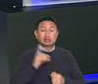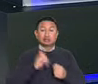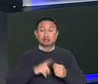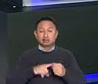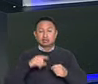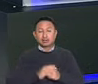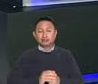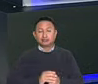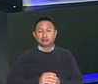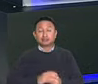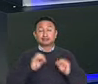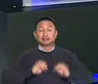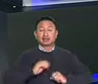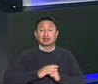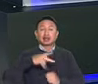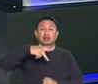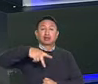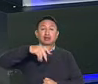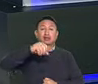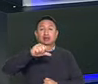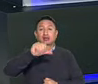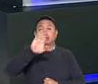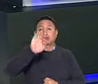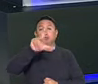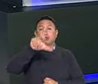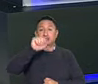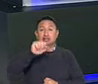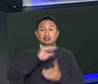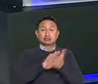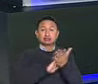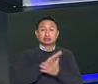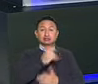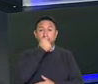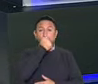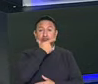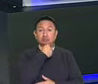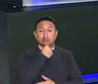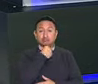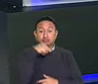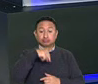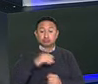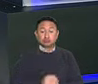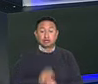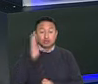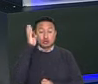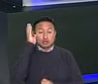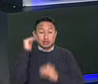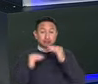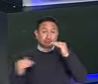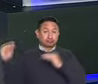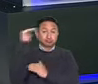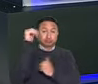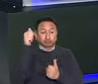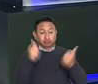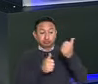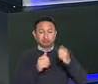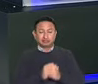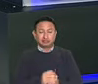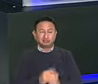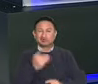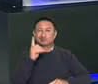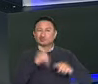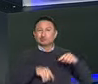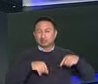Pavel Muñoz tiene una ventaja, que no creo que sea superada ni por el candidato Yunda, ni por el candidato